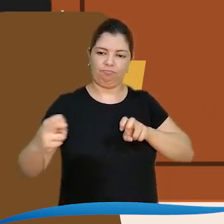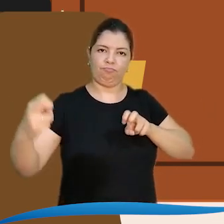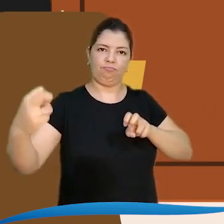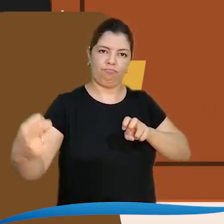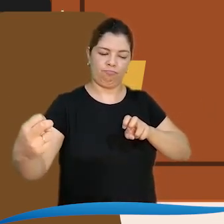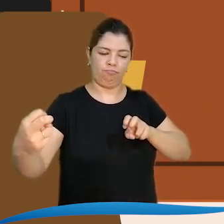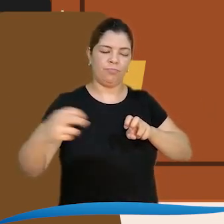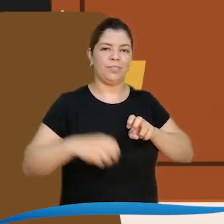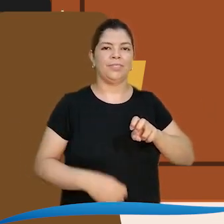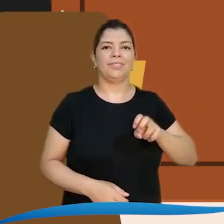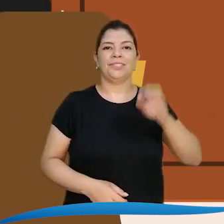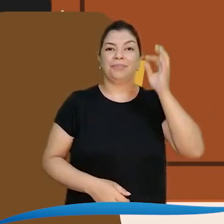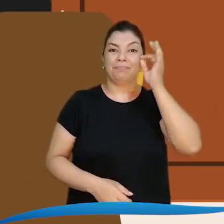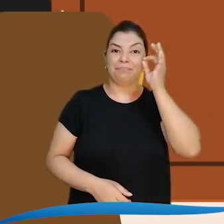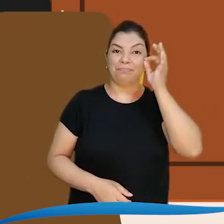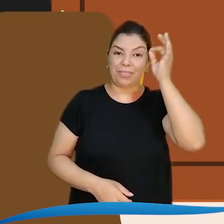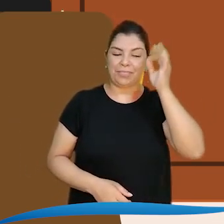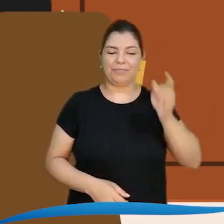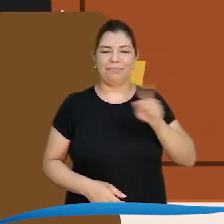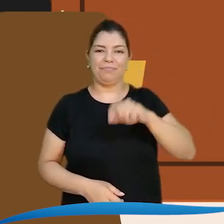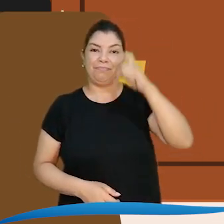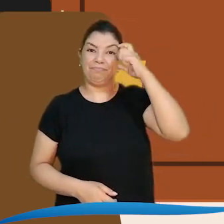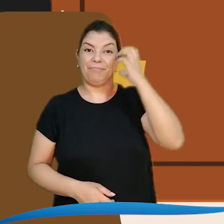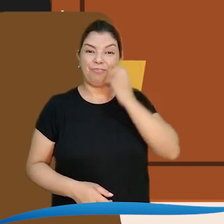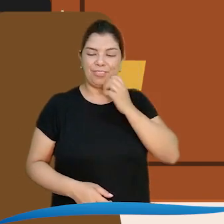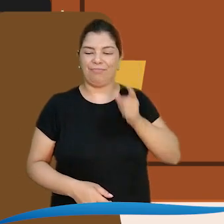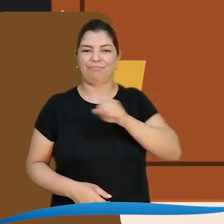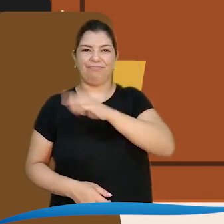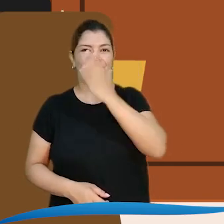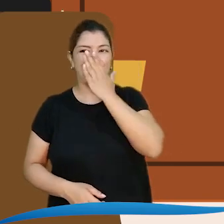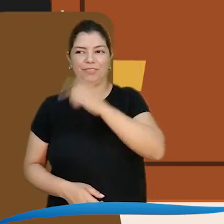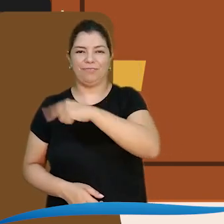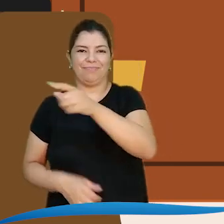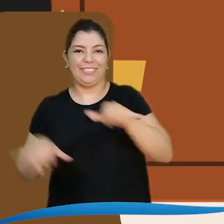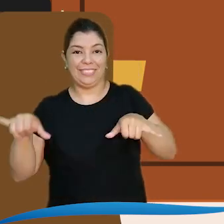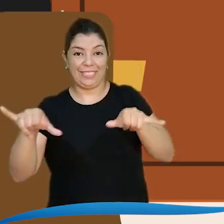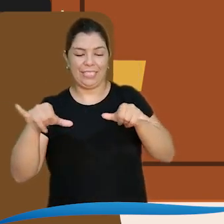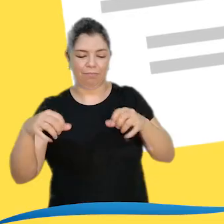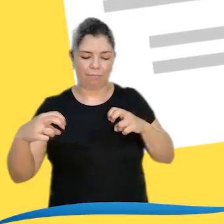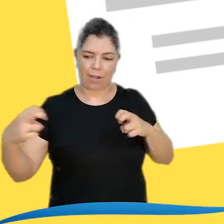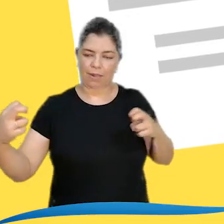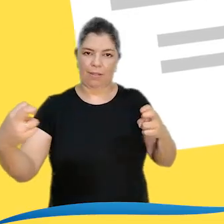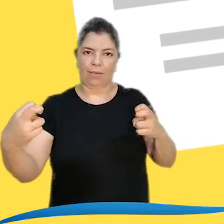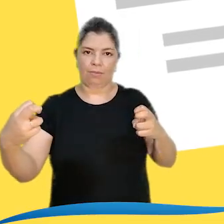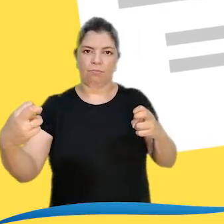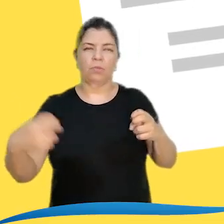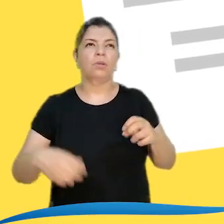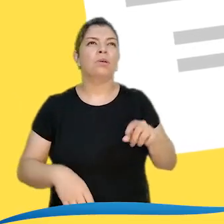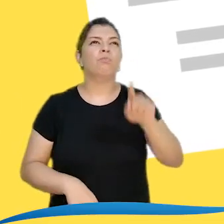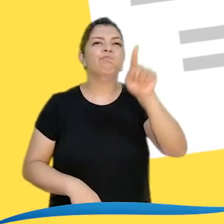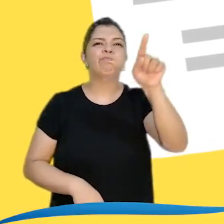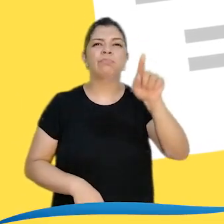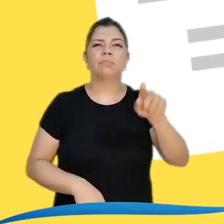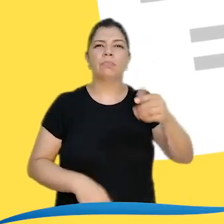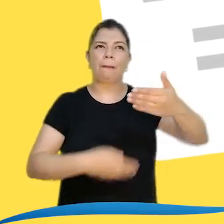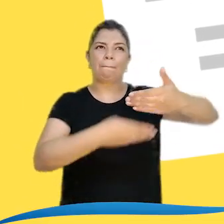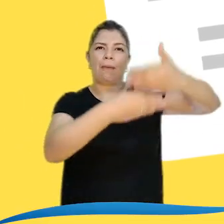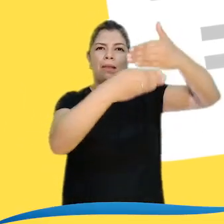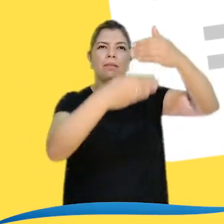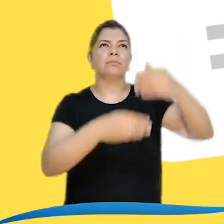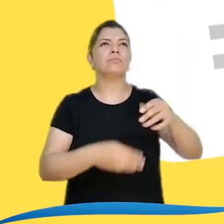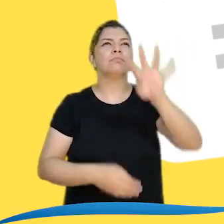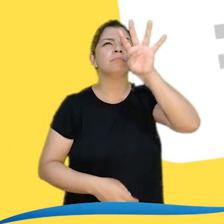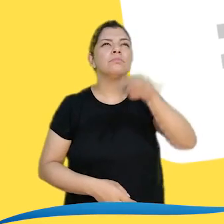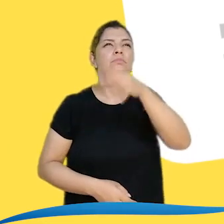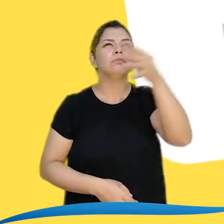Despacho. Mauricio Peregrina, Equidad y Don Bonifacio se encuentran reunidos. La cámara hace un acercamiento al